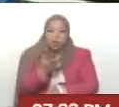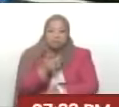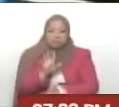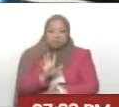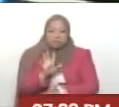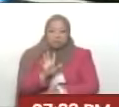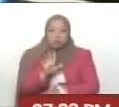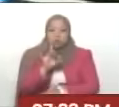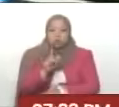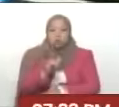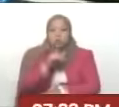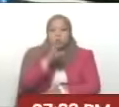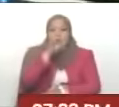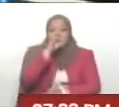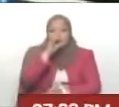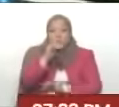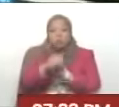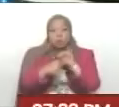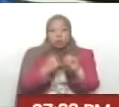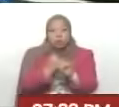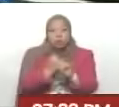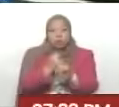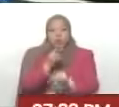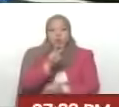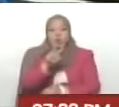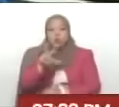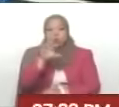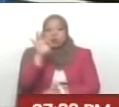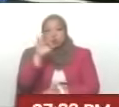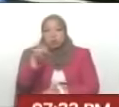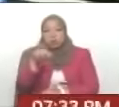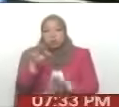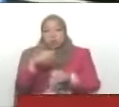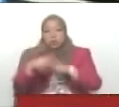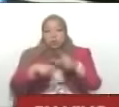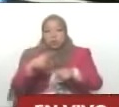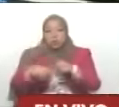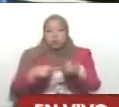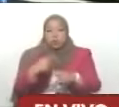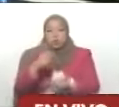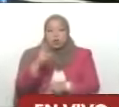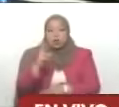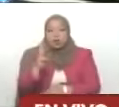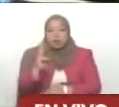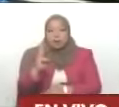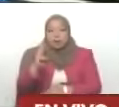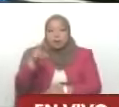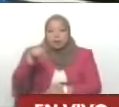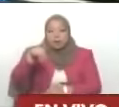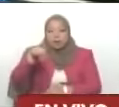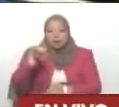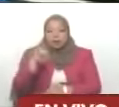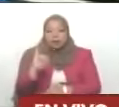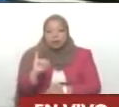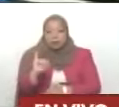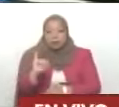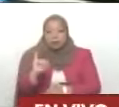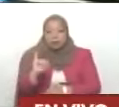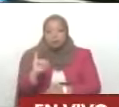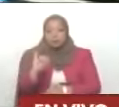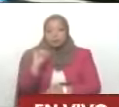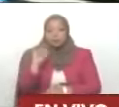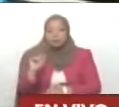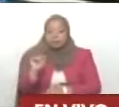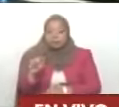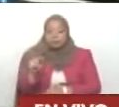Según proyecciones del Fondo Monetario, tiene el 23% ahora mismo del Producto Interno Bruto y un 30% del territorio terrestre más